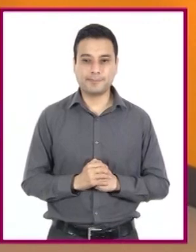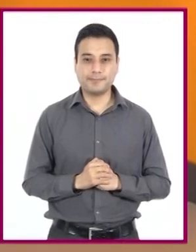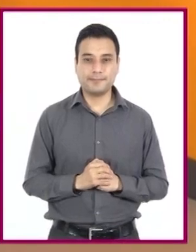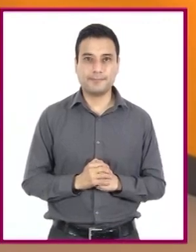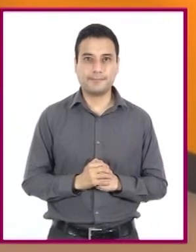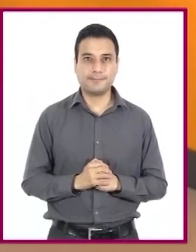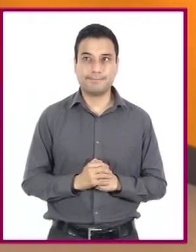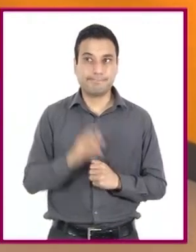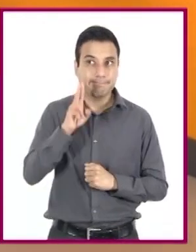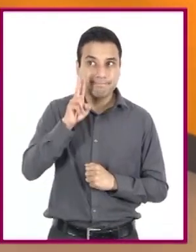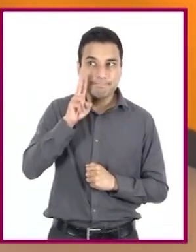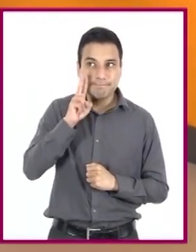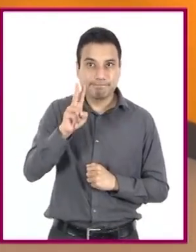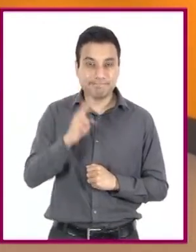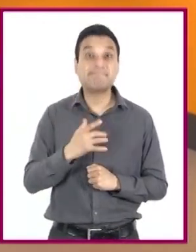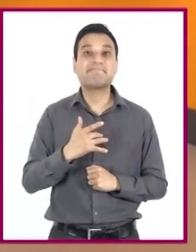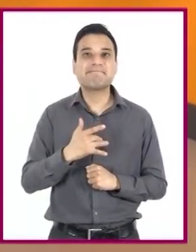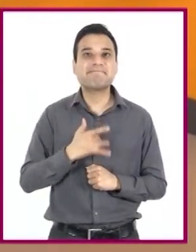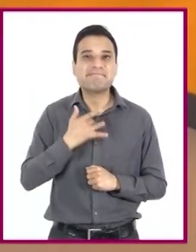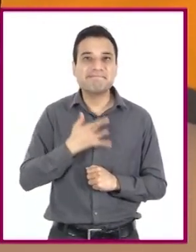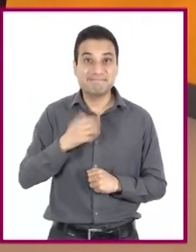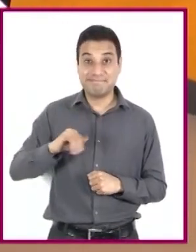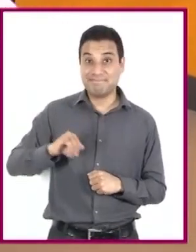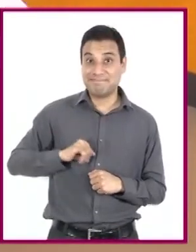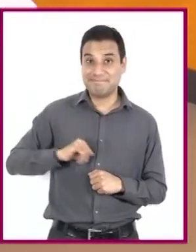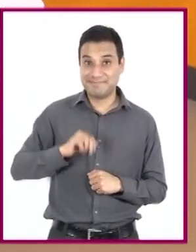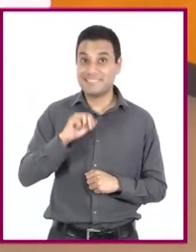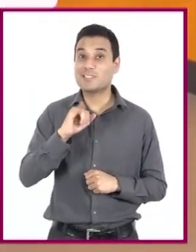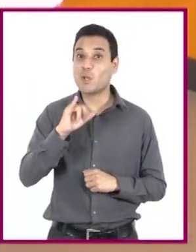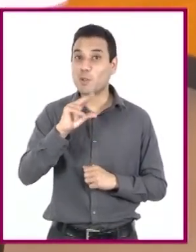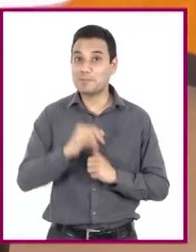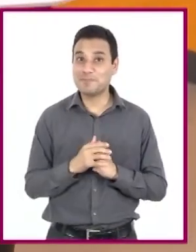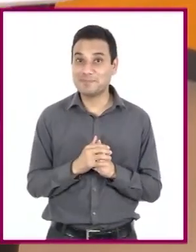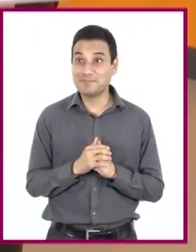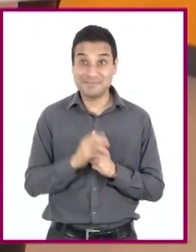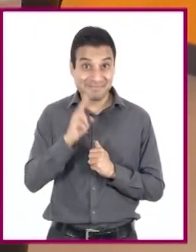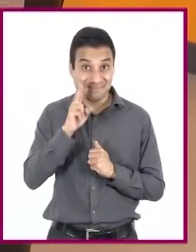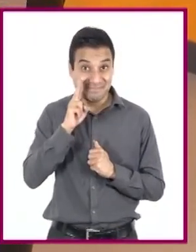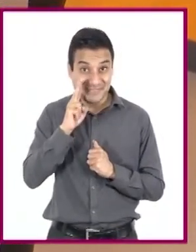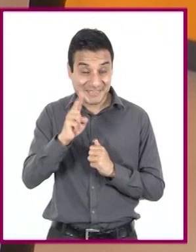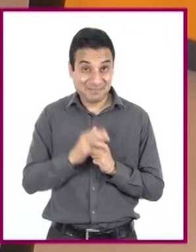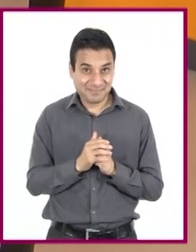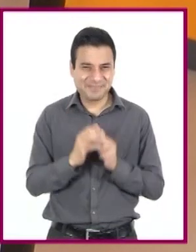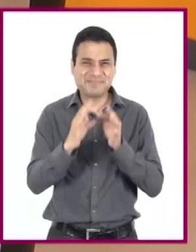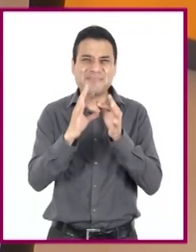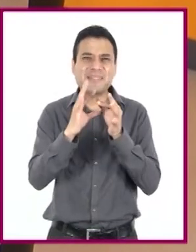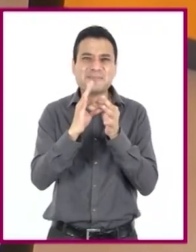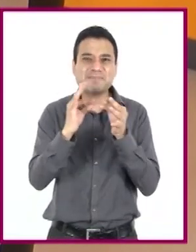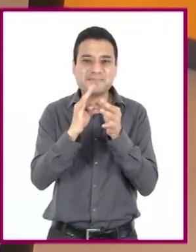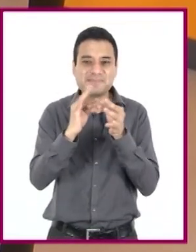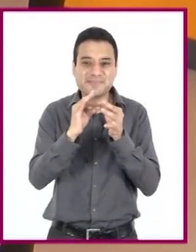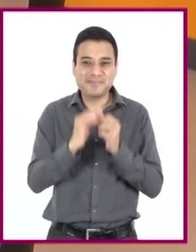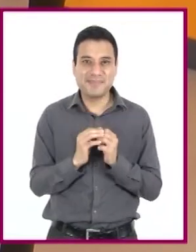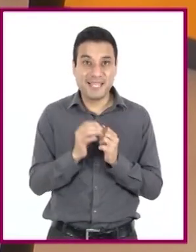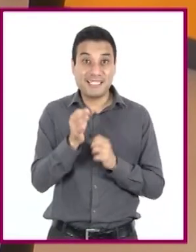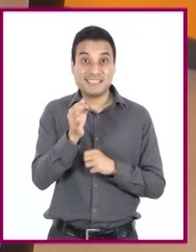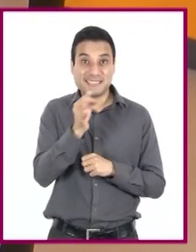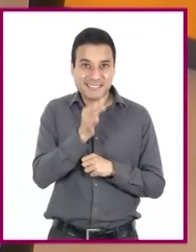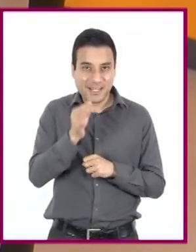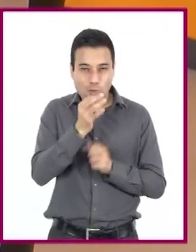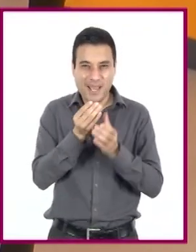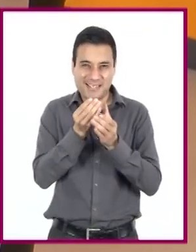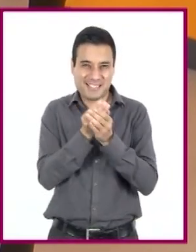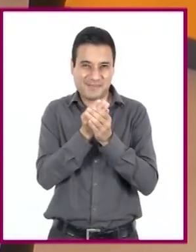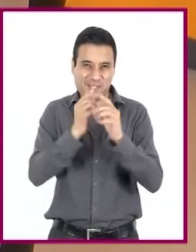¿Qué les pareció el video? Interesante, ¿verdad? Como pudieron observar, habló sobre la clasificación de las células según